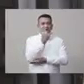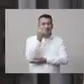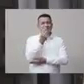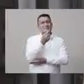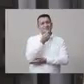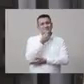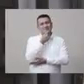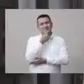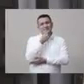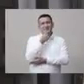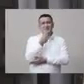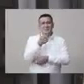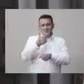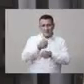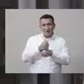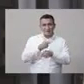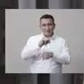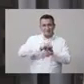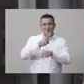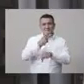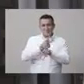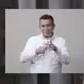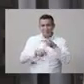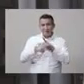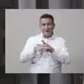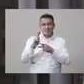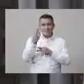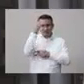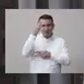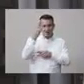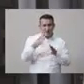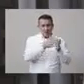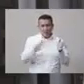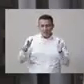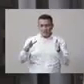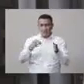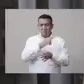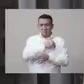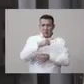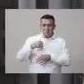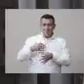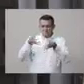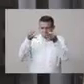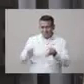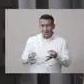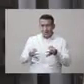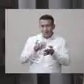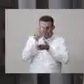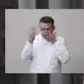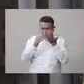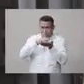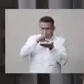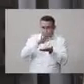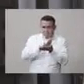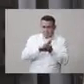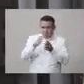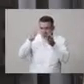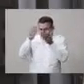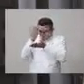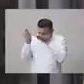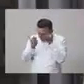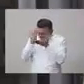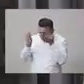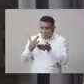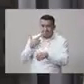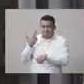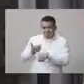bajo la presión de estos días de pandemia y resguardo. A los 15 mil 500 maestras y maestros, personal